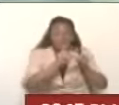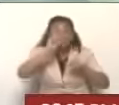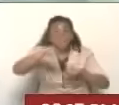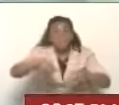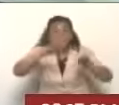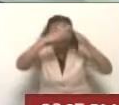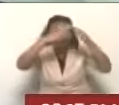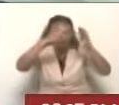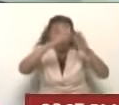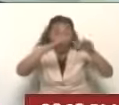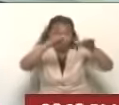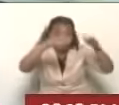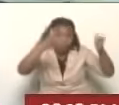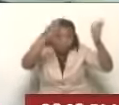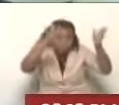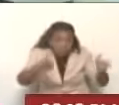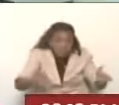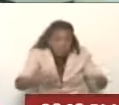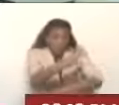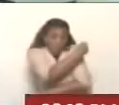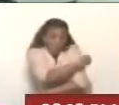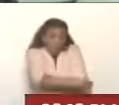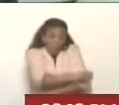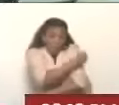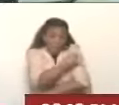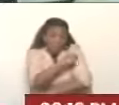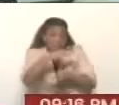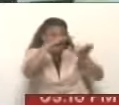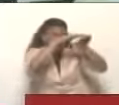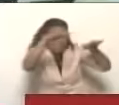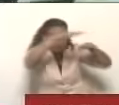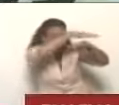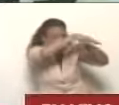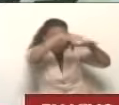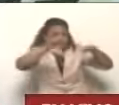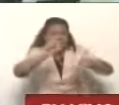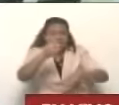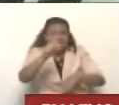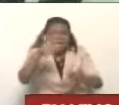impermeabilización de todos los techos del hospital.